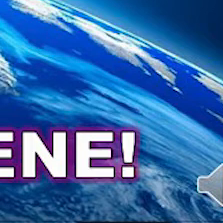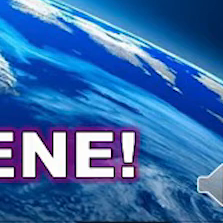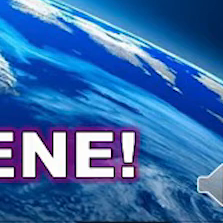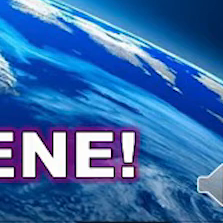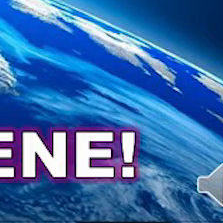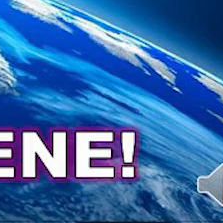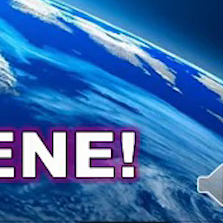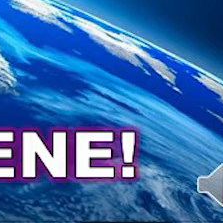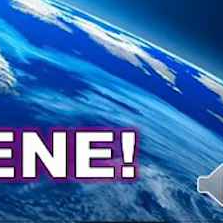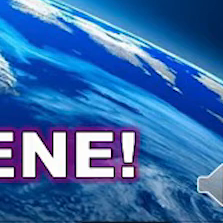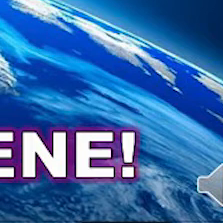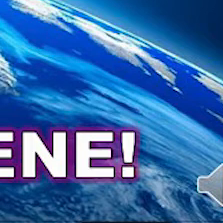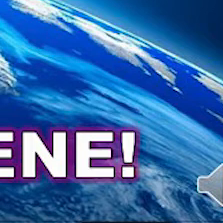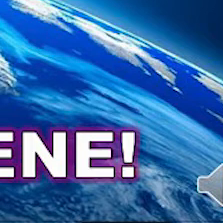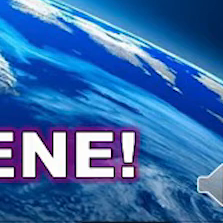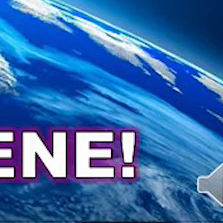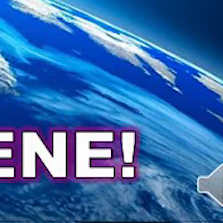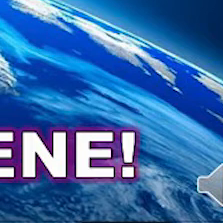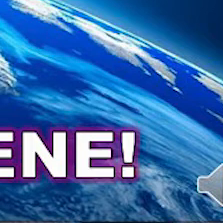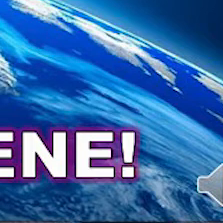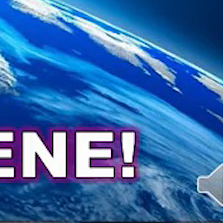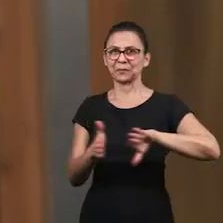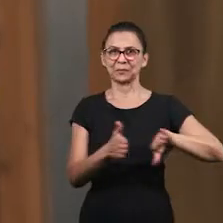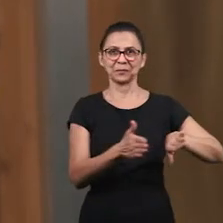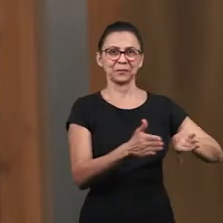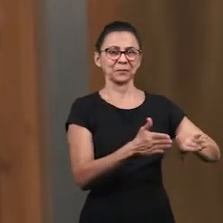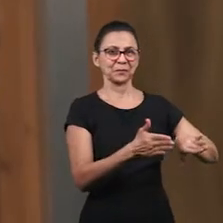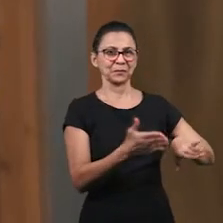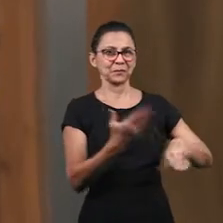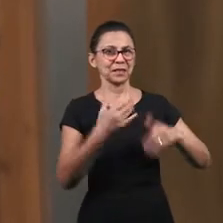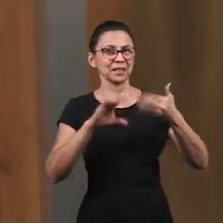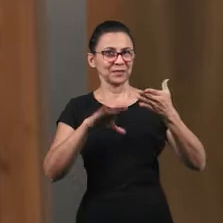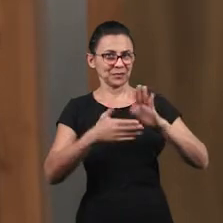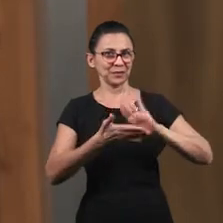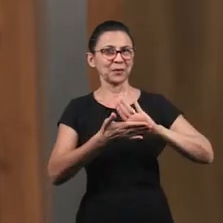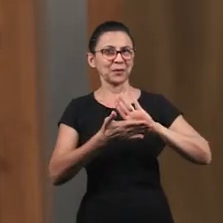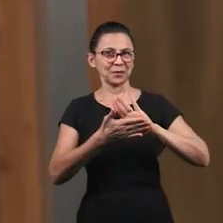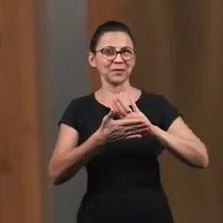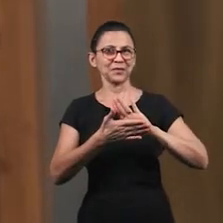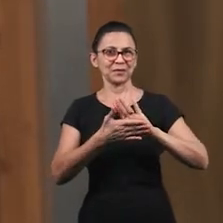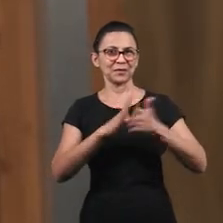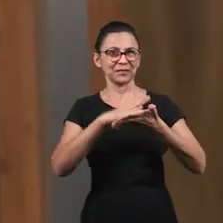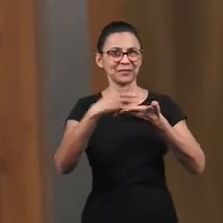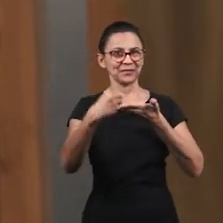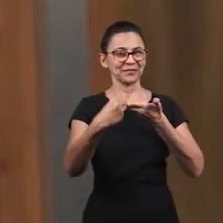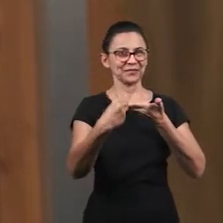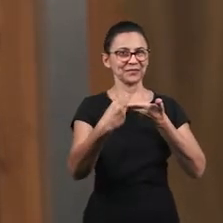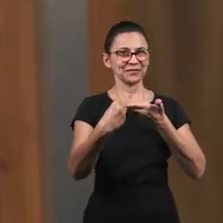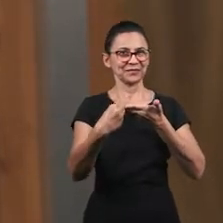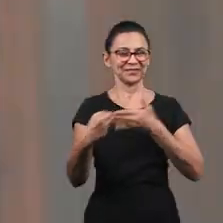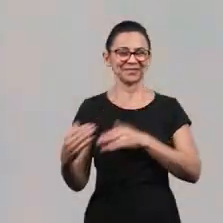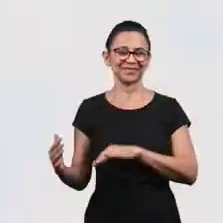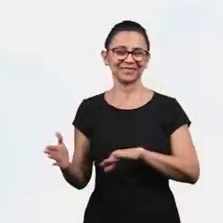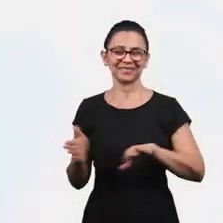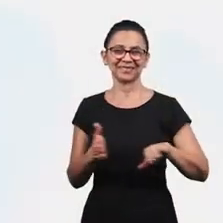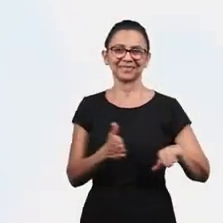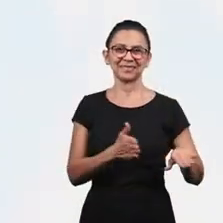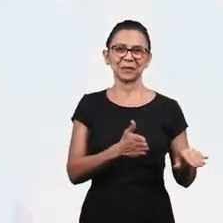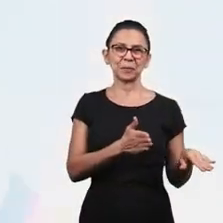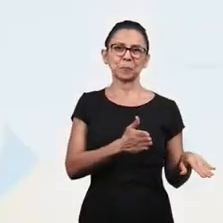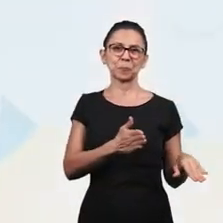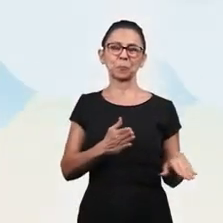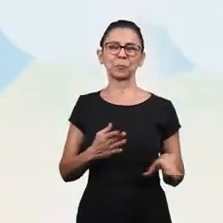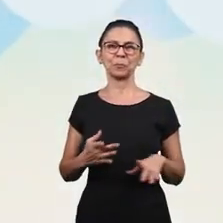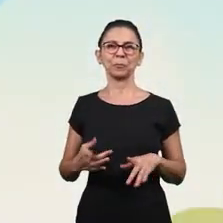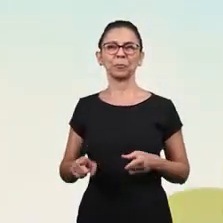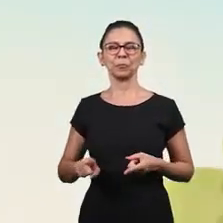allá al cielo. Y ahora con mucha alegría vamos a cantar el lor, Maranata, Jesús en breve vendrá.